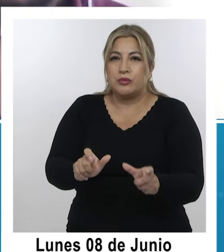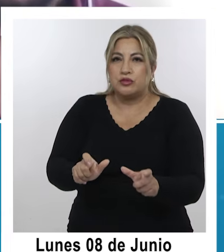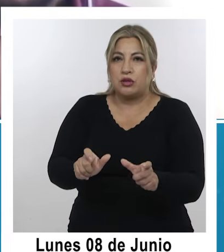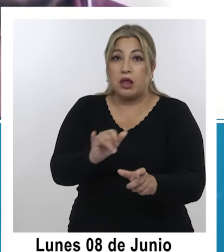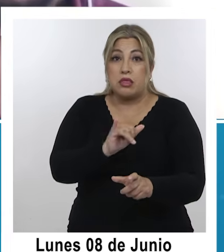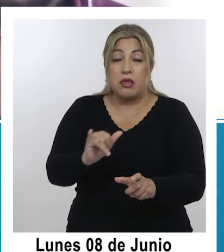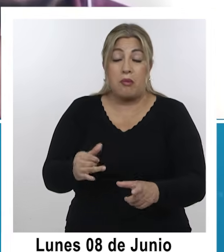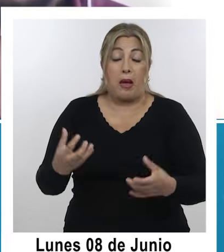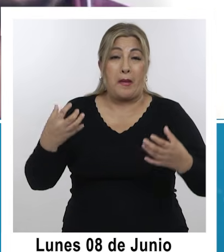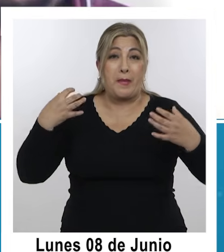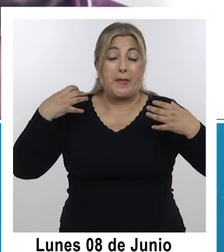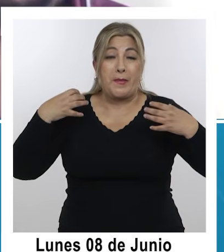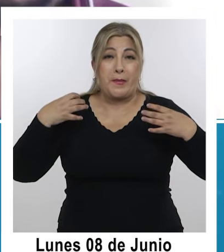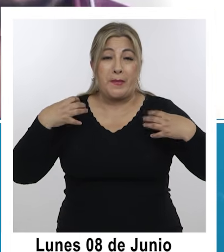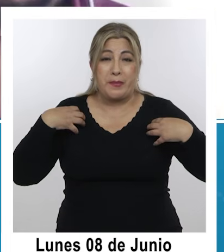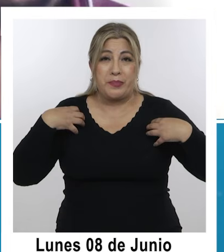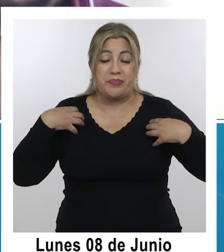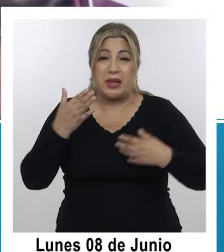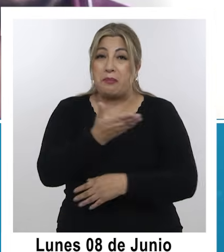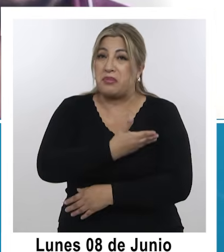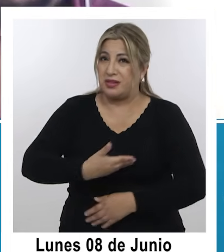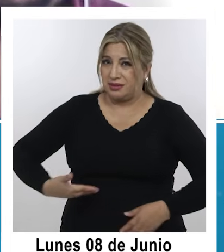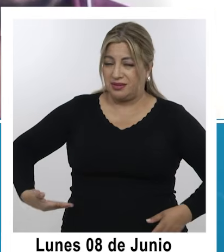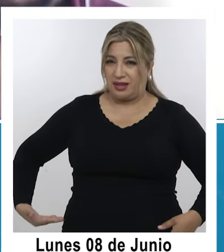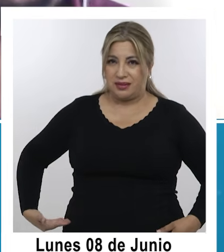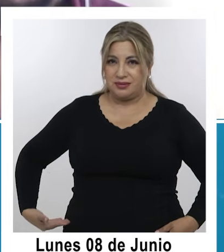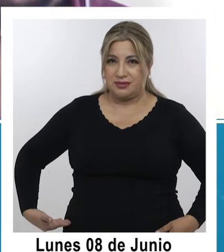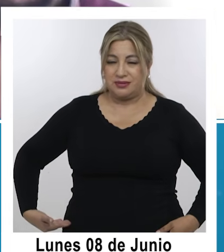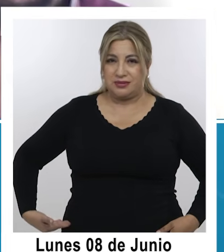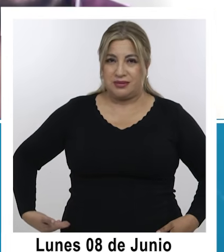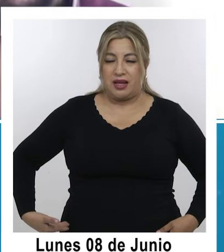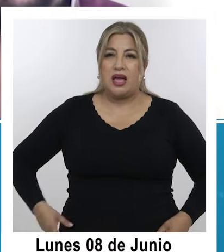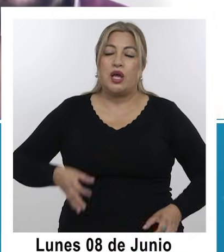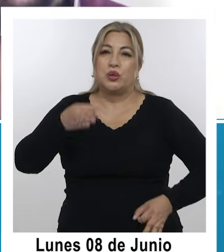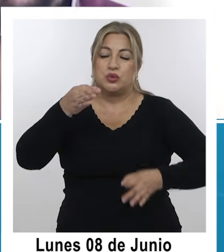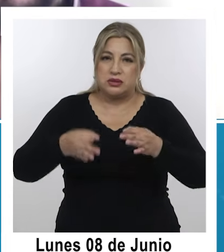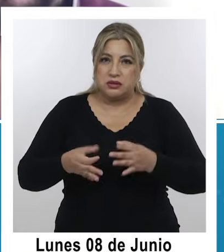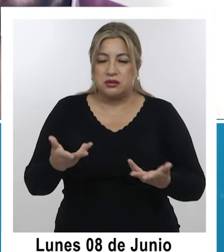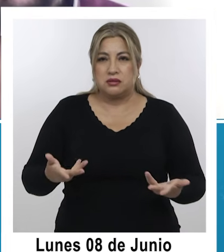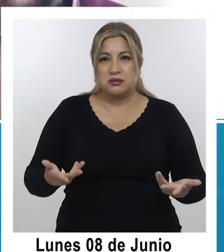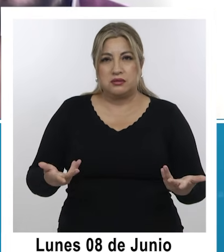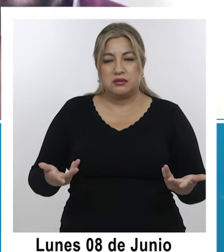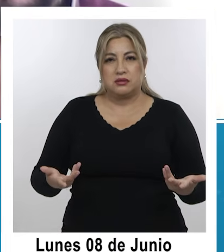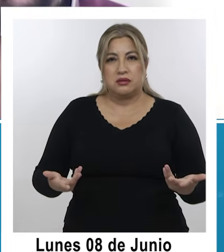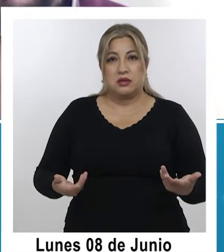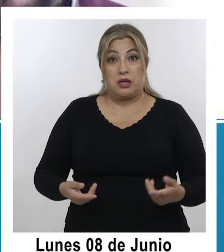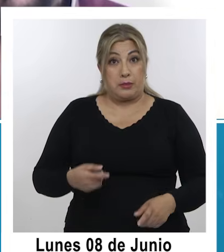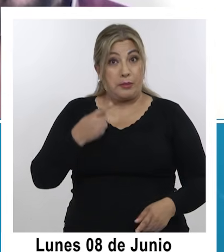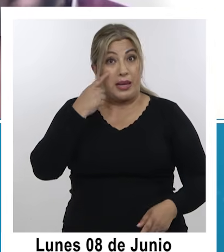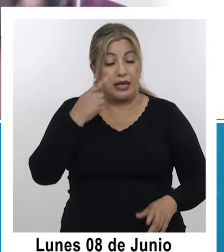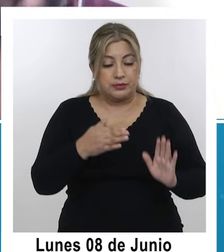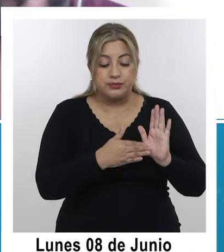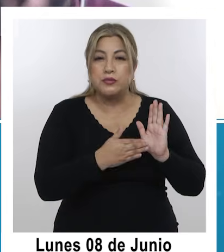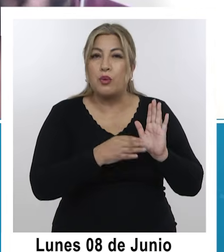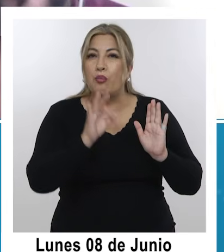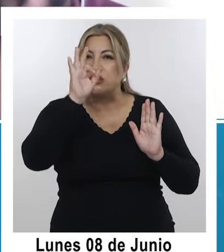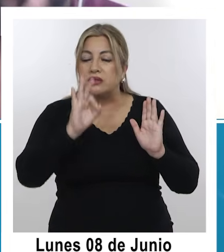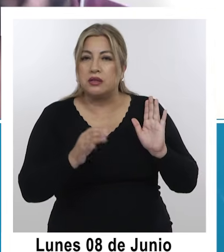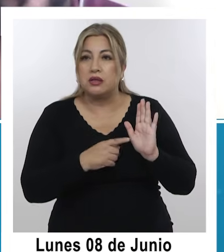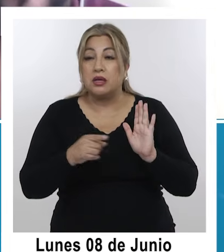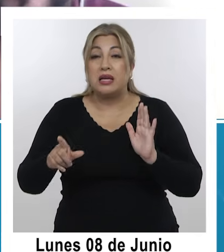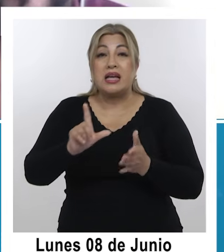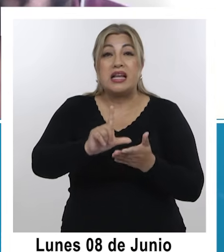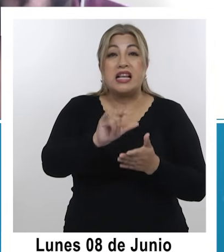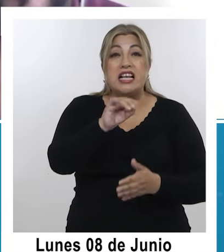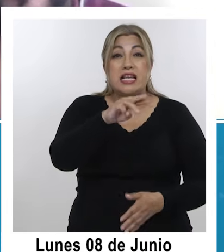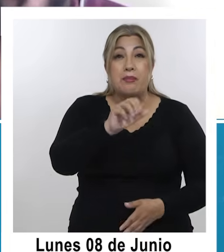representar en el poder ejecutivo, en el legislativo. Mira, las cifras que te voy a dar. En Lima, Keiko obtuvo